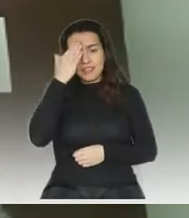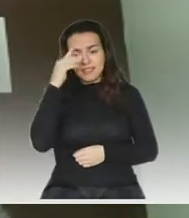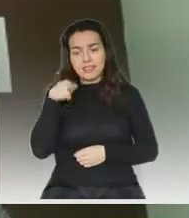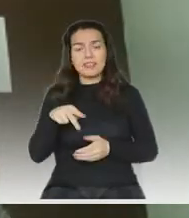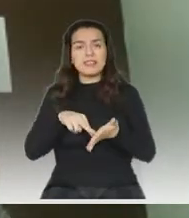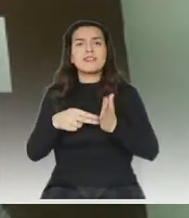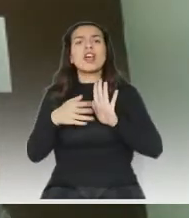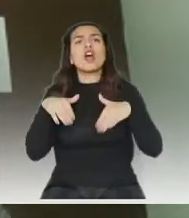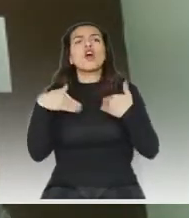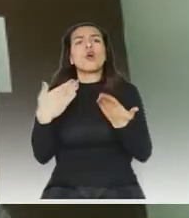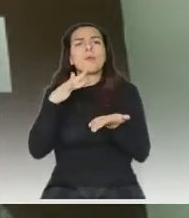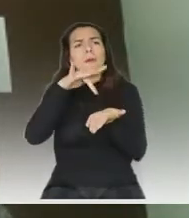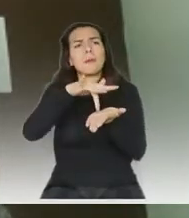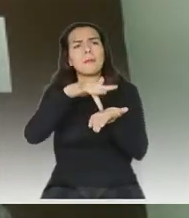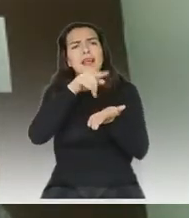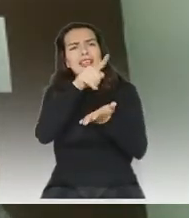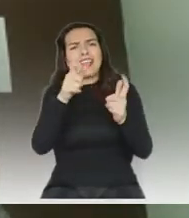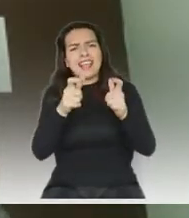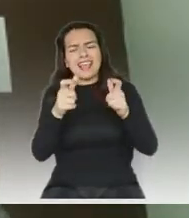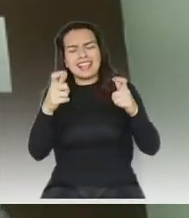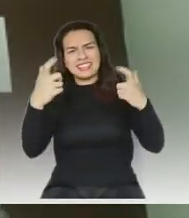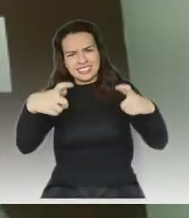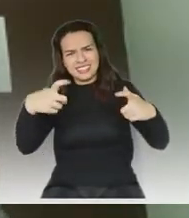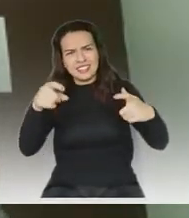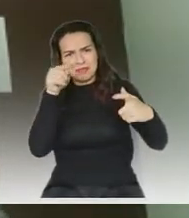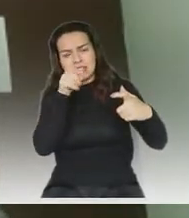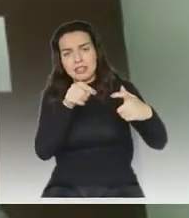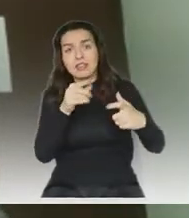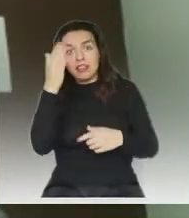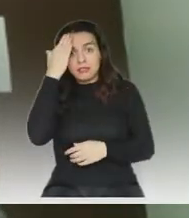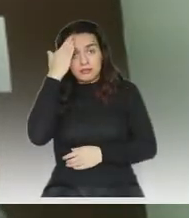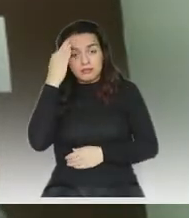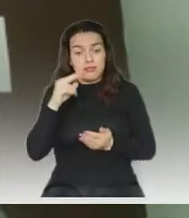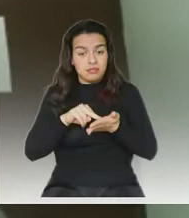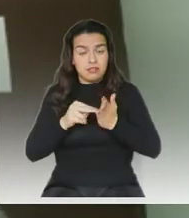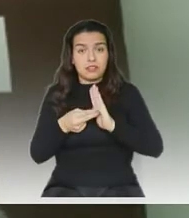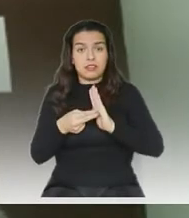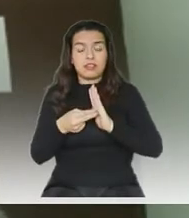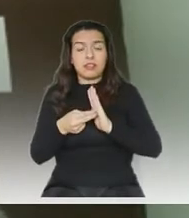estadios y tampoco guarda coherencia con